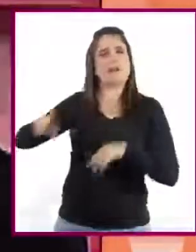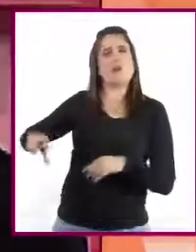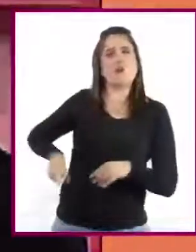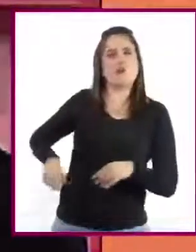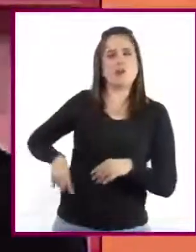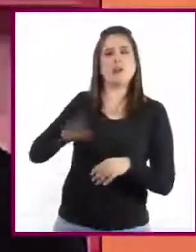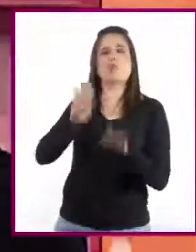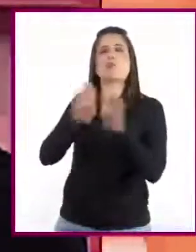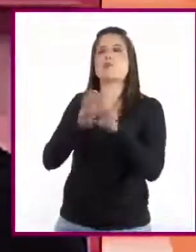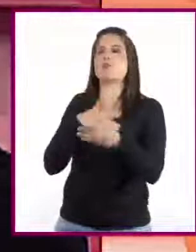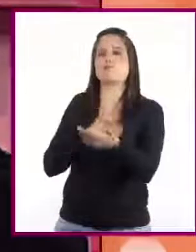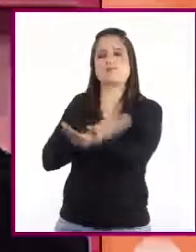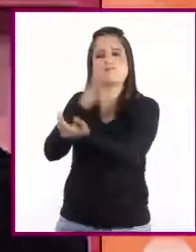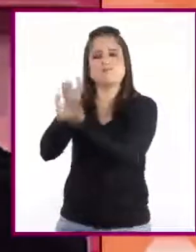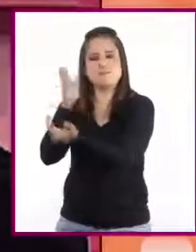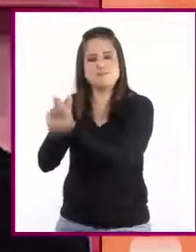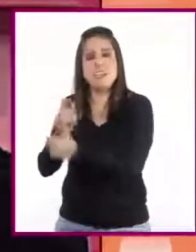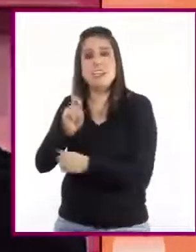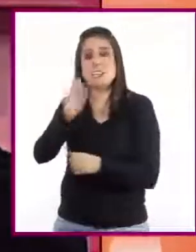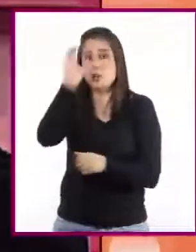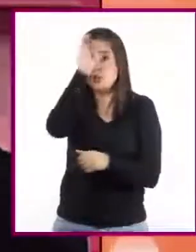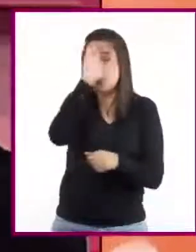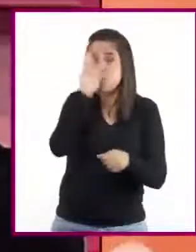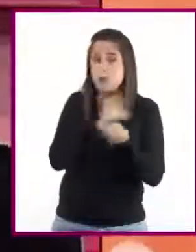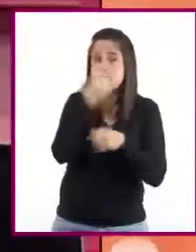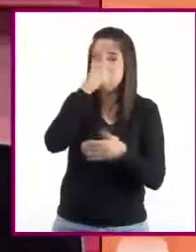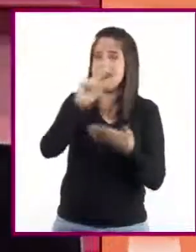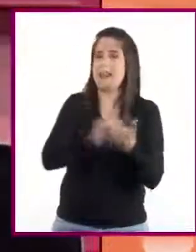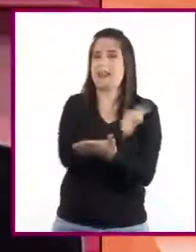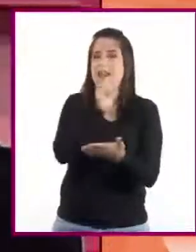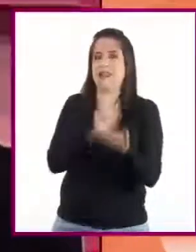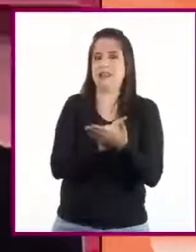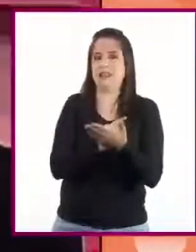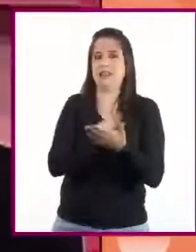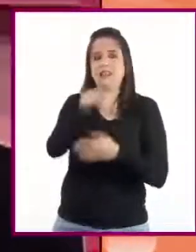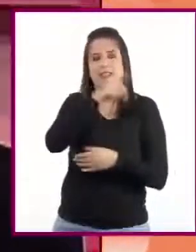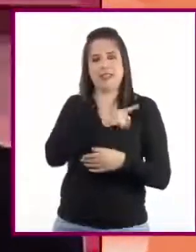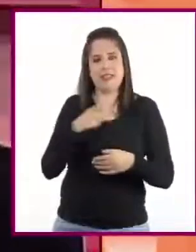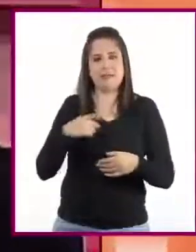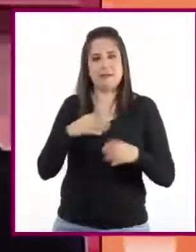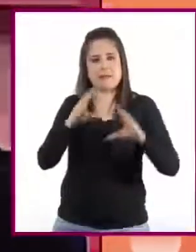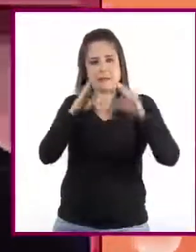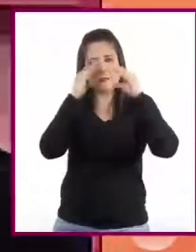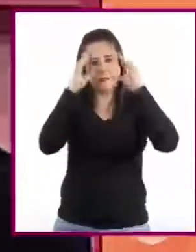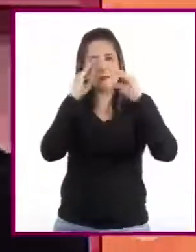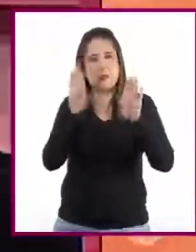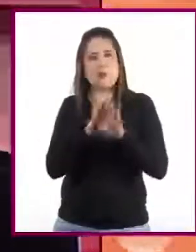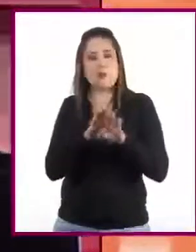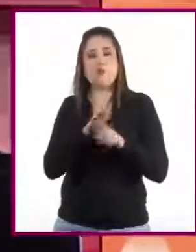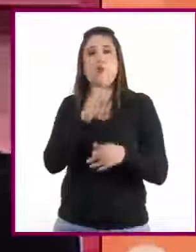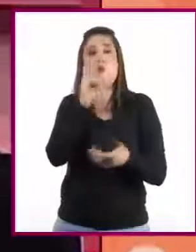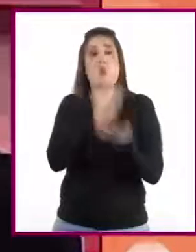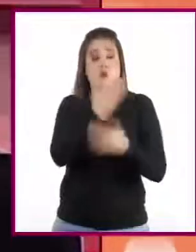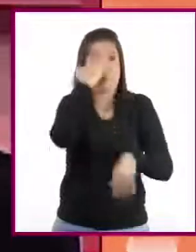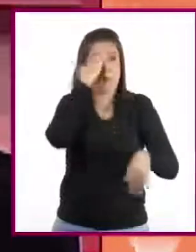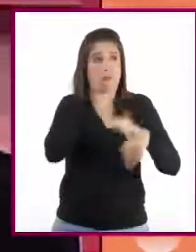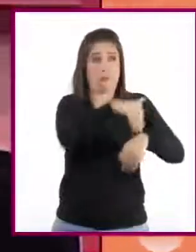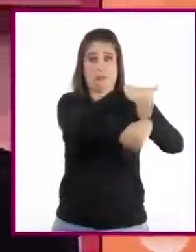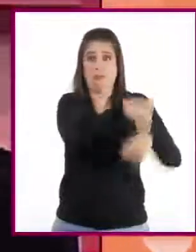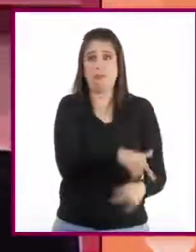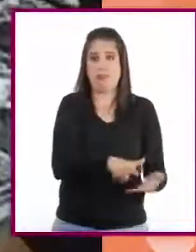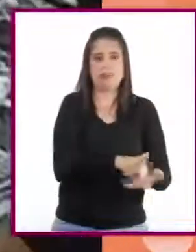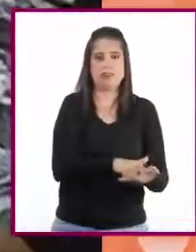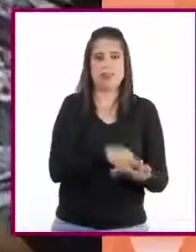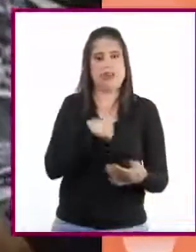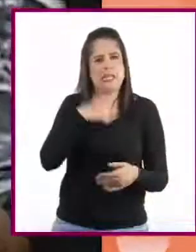de estas leyes. Es hablar de una cultura de la legalidad, ¿no? En la que nos debemos formar y no solo de una instrucción en torno a las